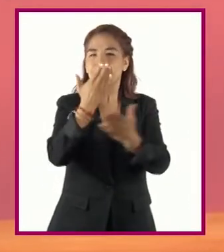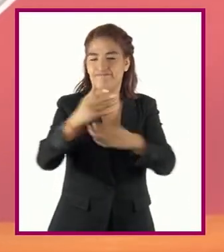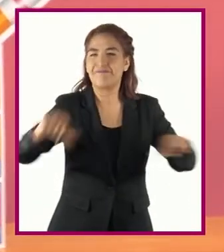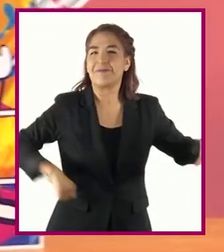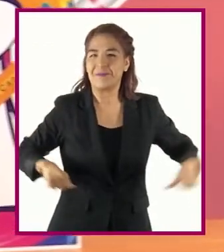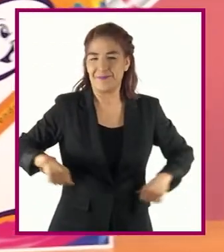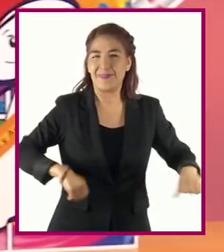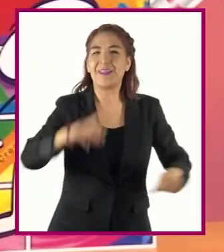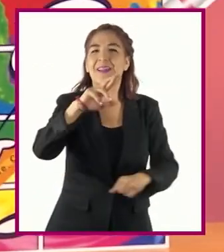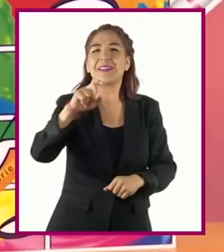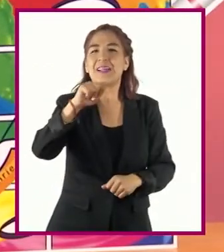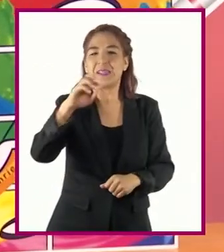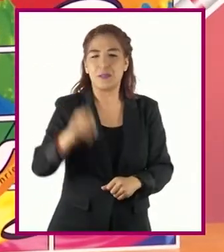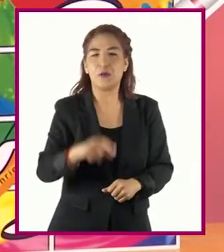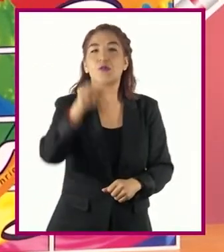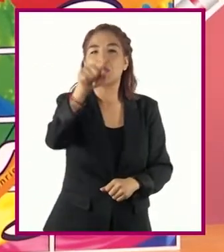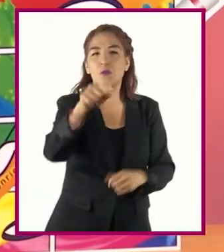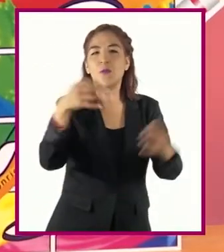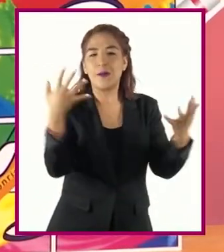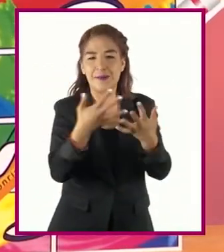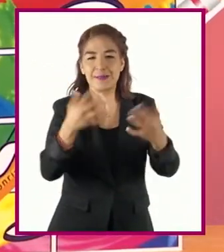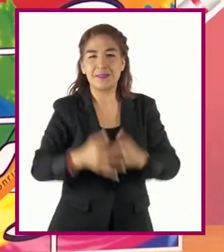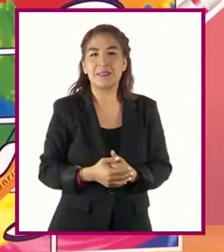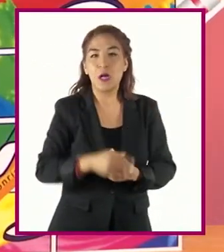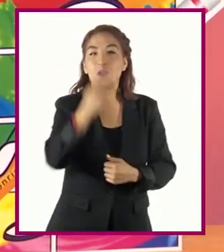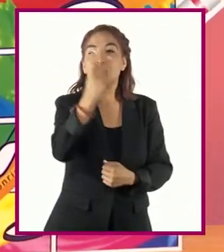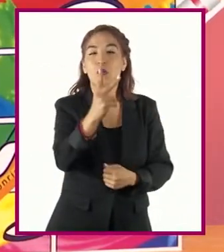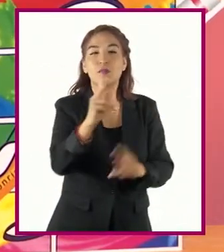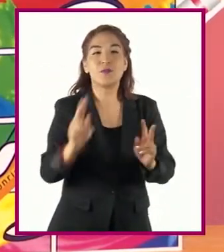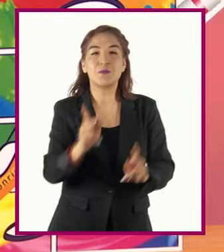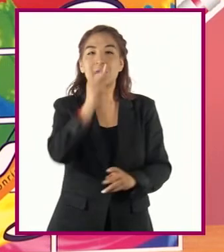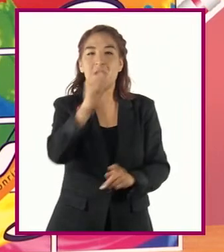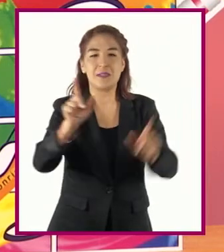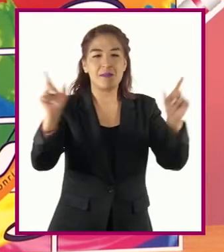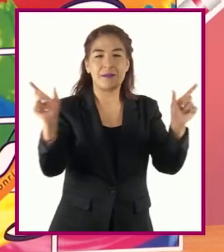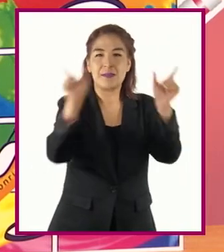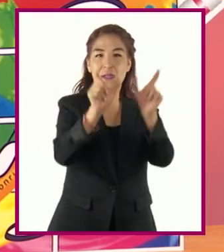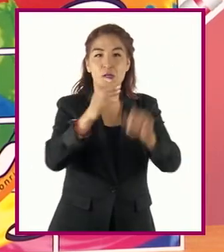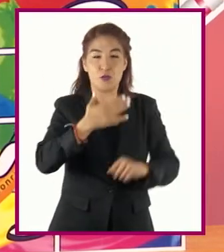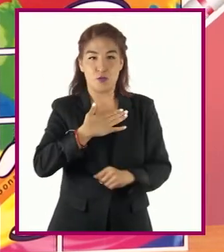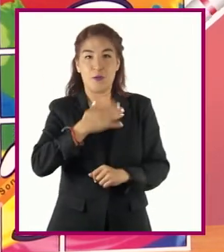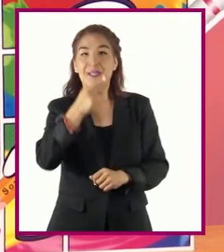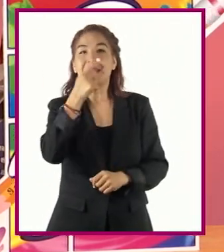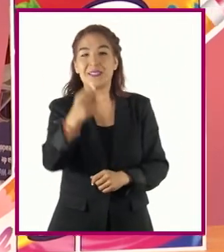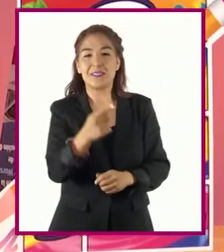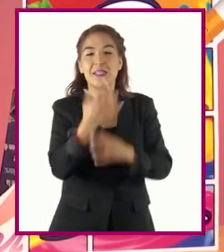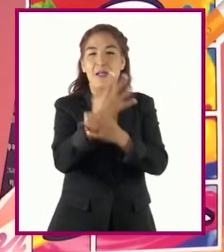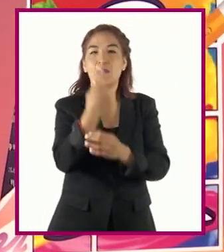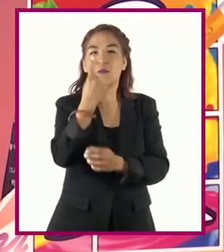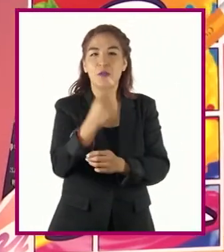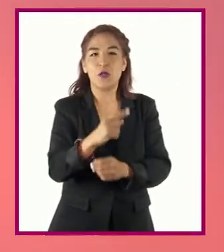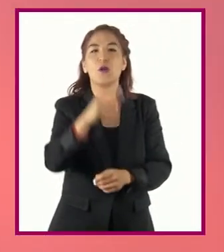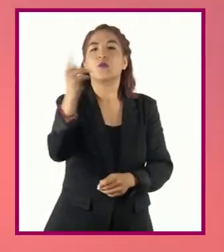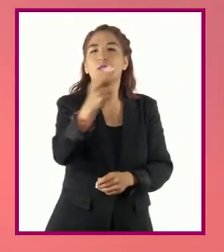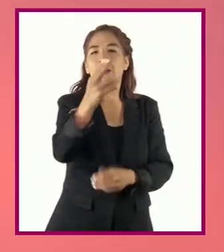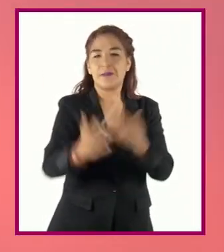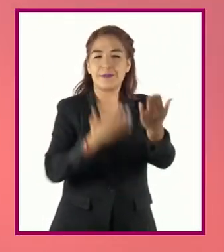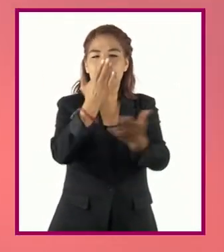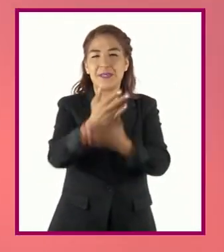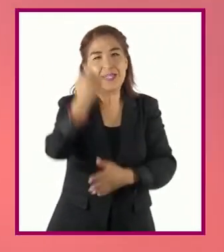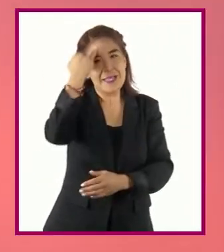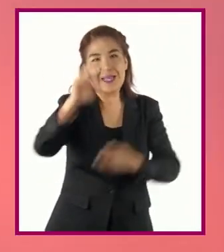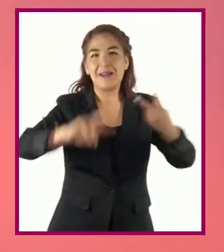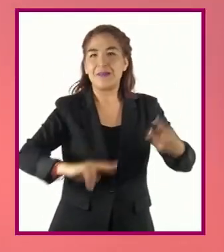reto. Vamos a enlazar dos frases. Yo digo una y ustedes proponen una idea contraria